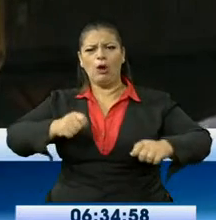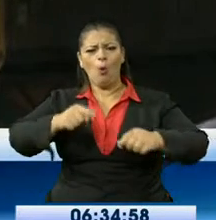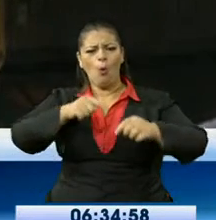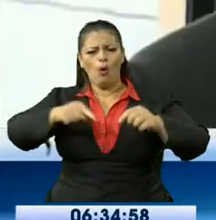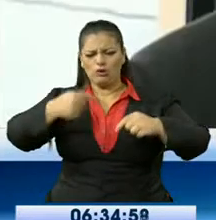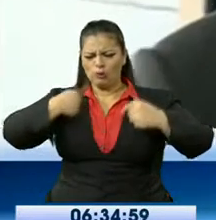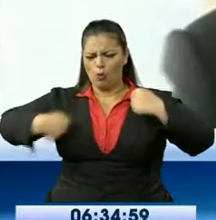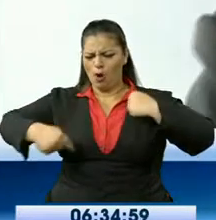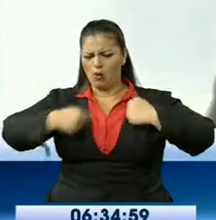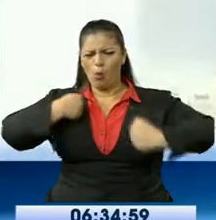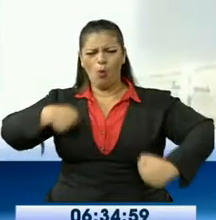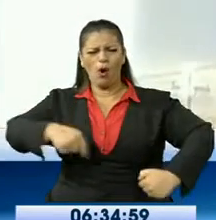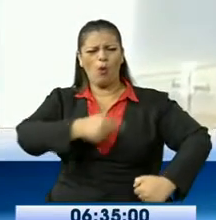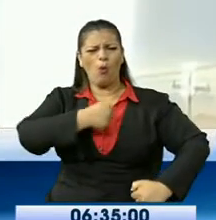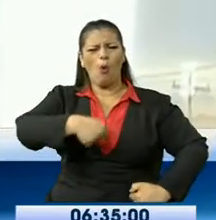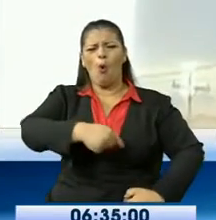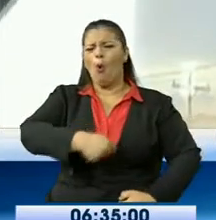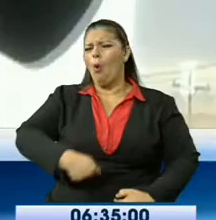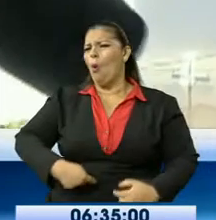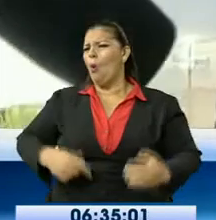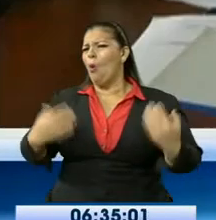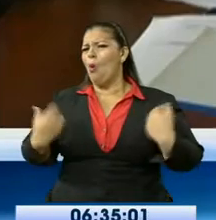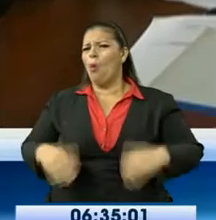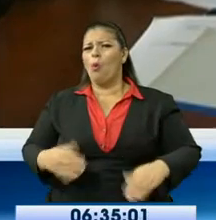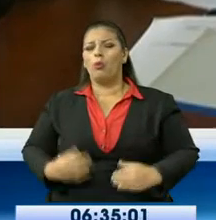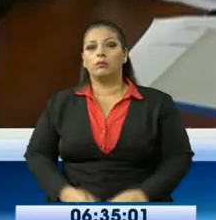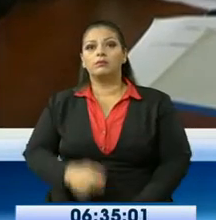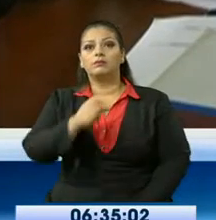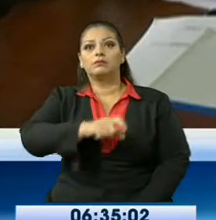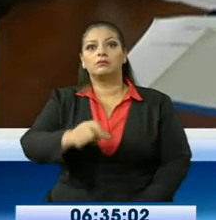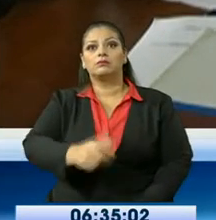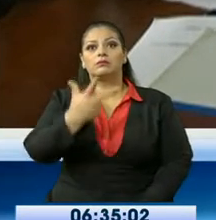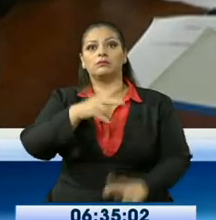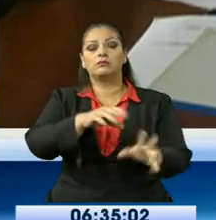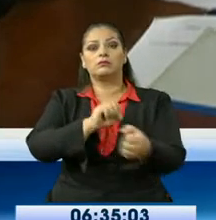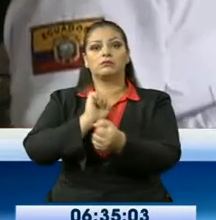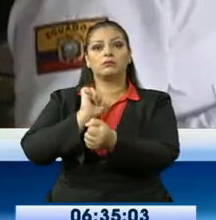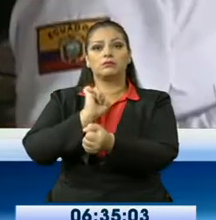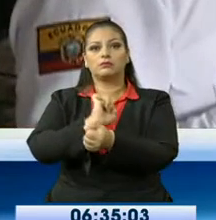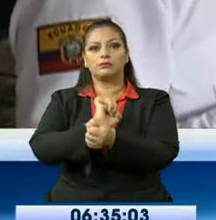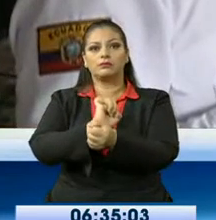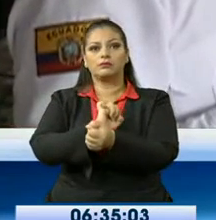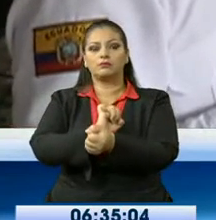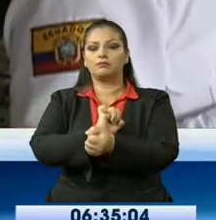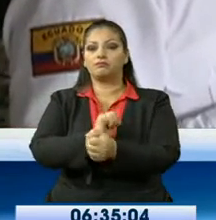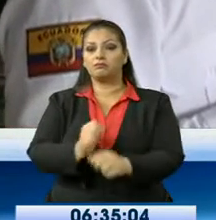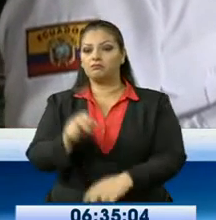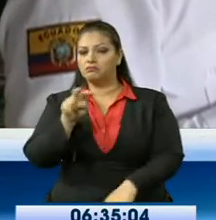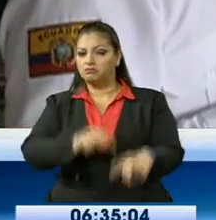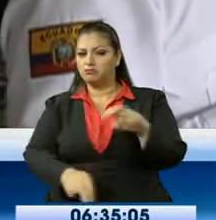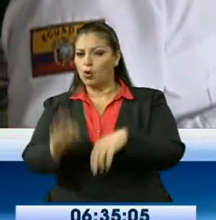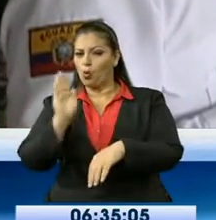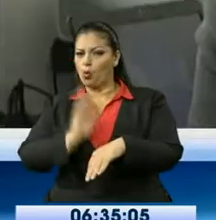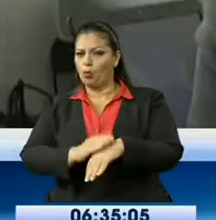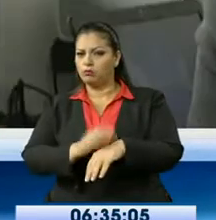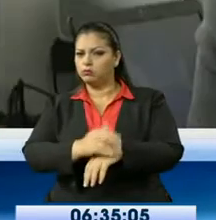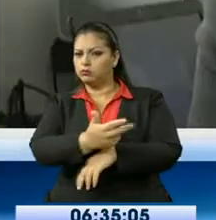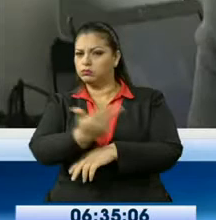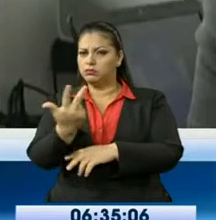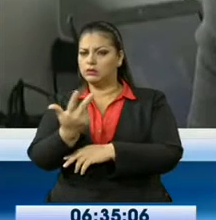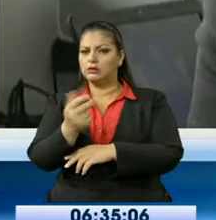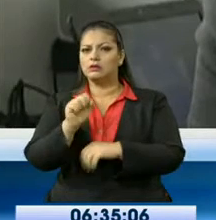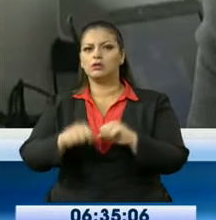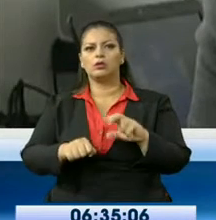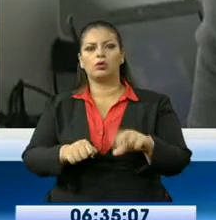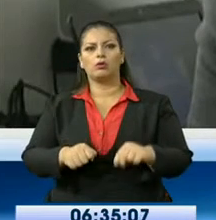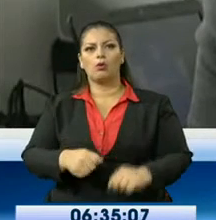brazo también. Tres personas fueron detenidas y están con orden de prisión preventiva por estar implicadas en este crimen. Dos